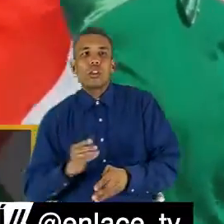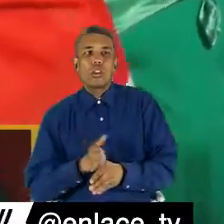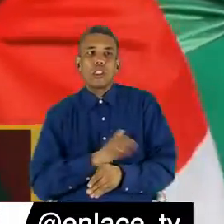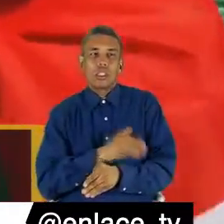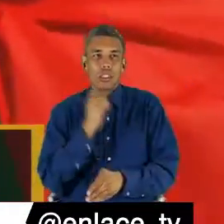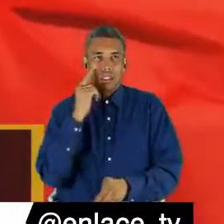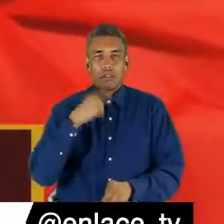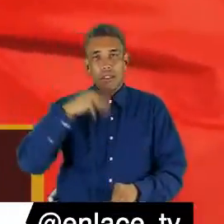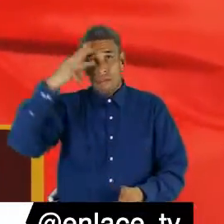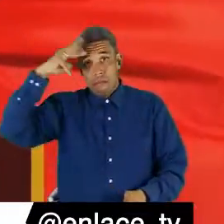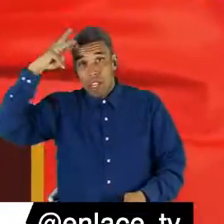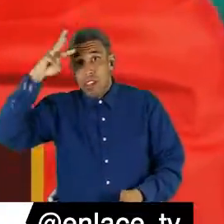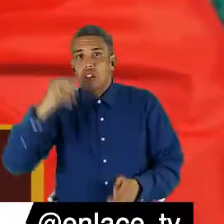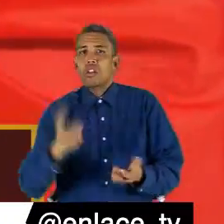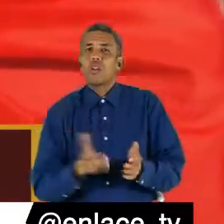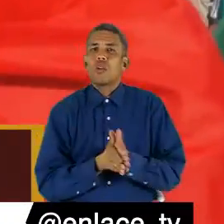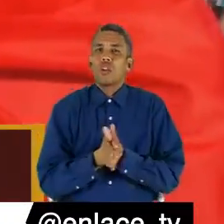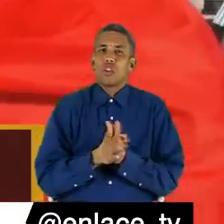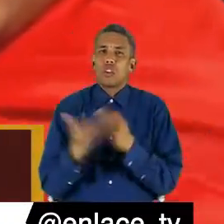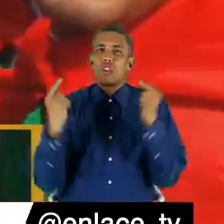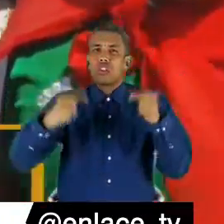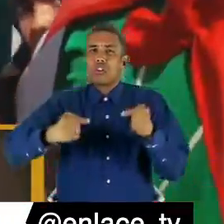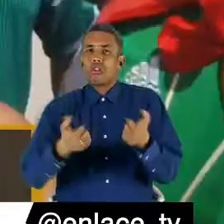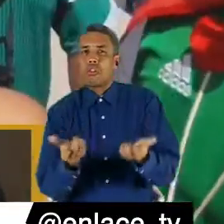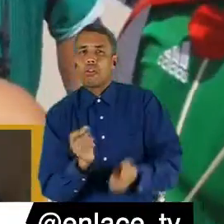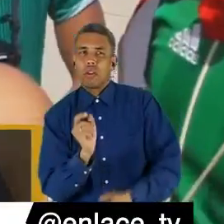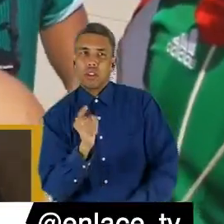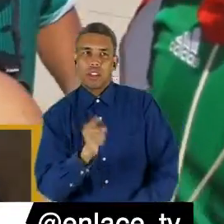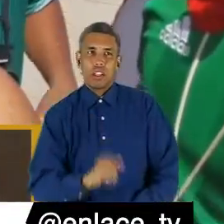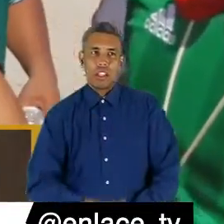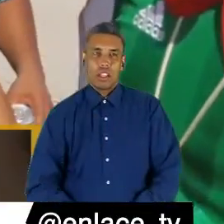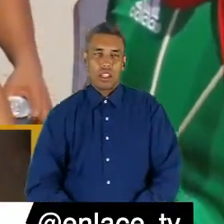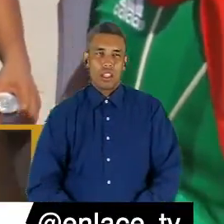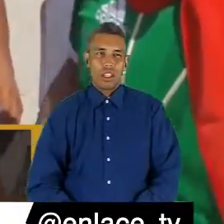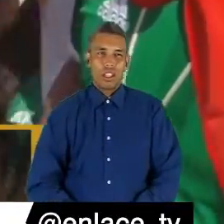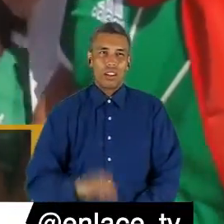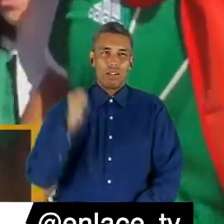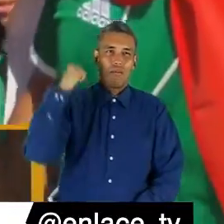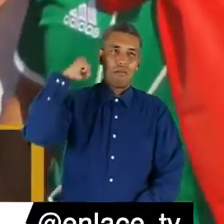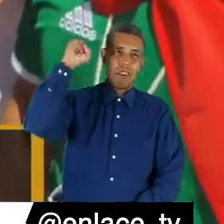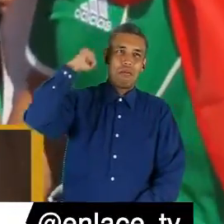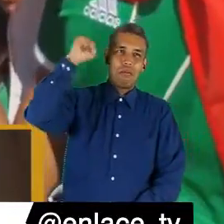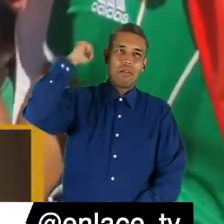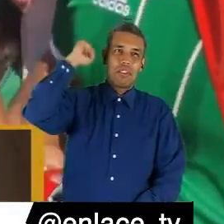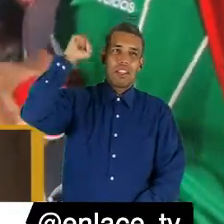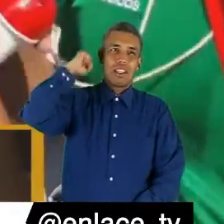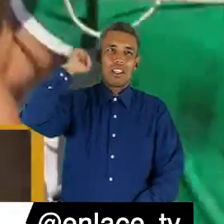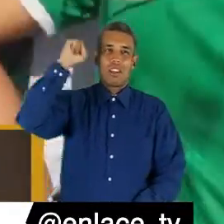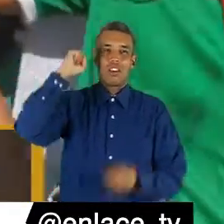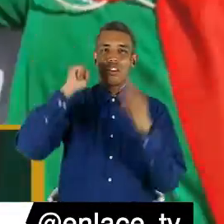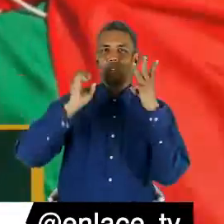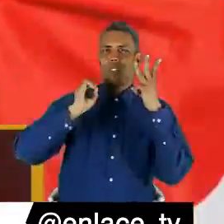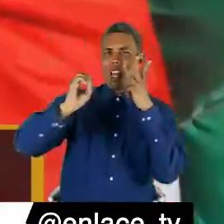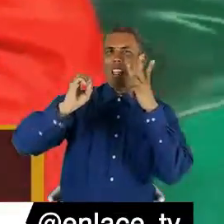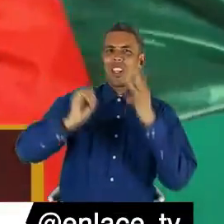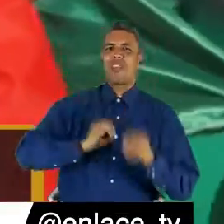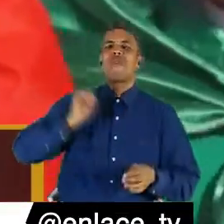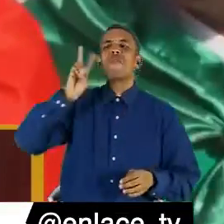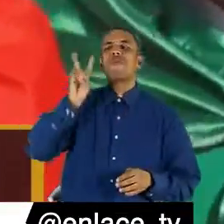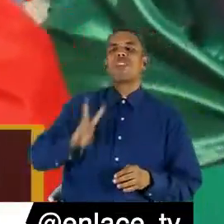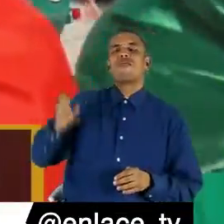los mexicanos. ¿Qué tal el partido hoy, la previa? ¿Cómo la ve? ¡Vamos a ganar! ¿Cuánto? 3-0.